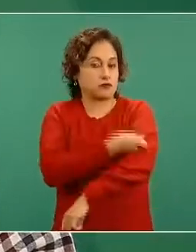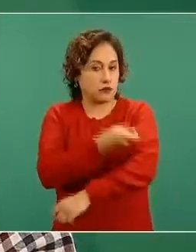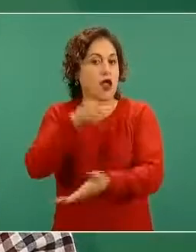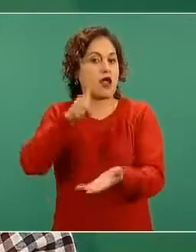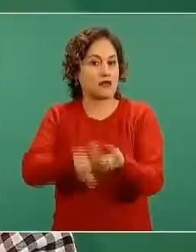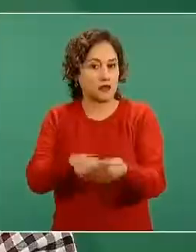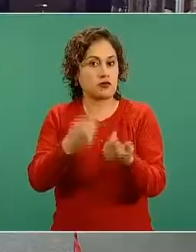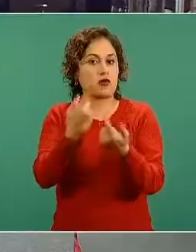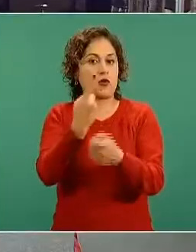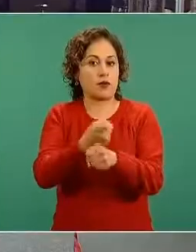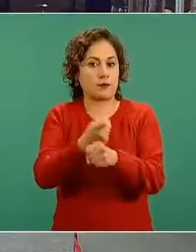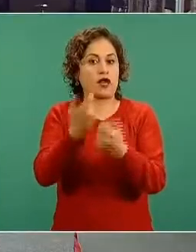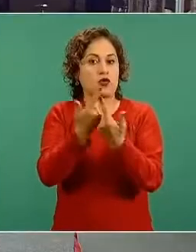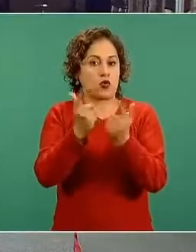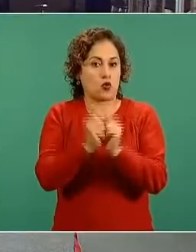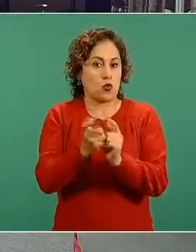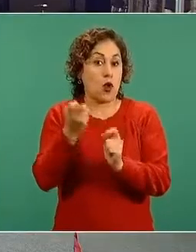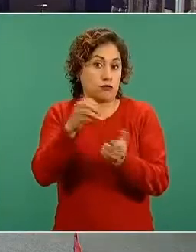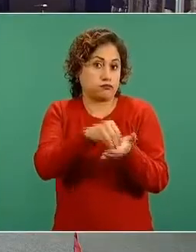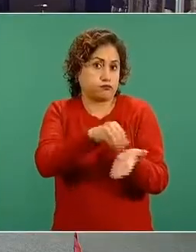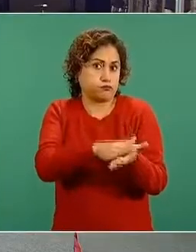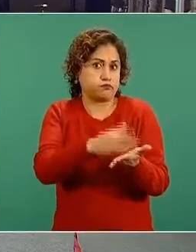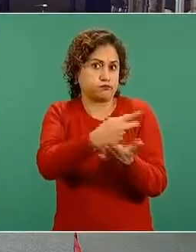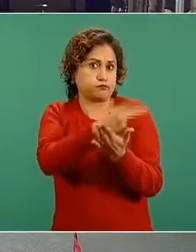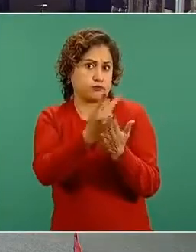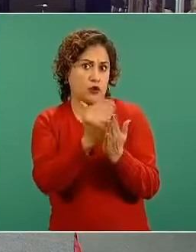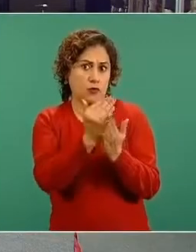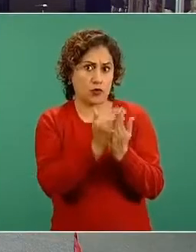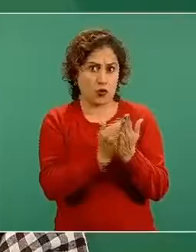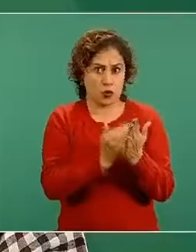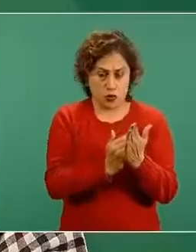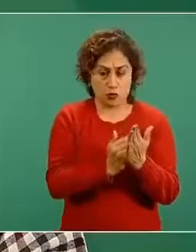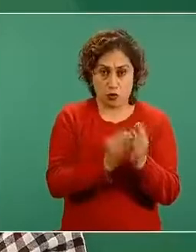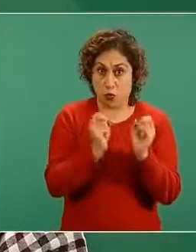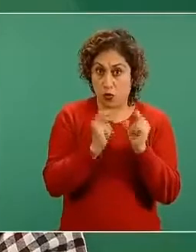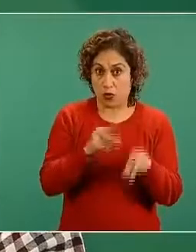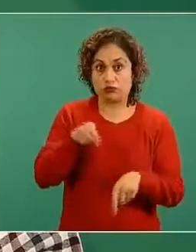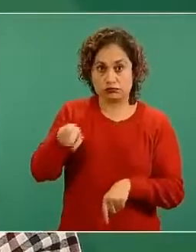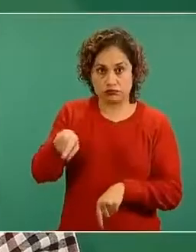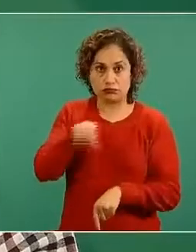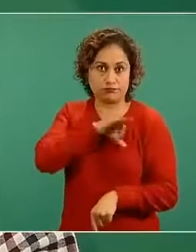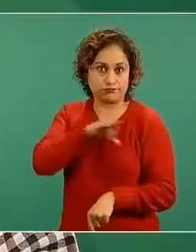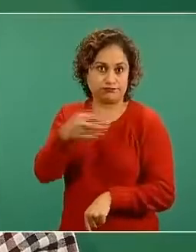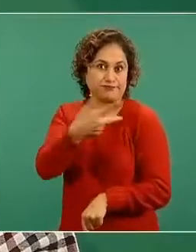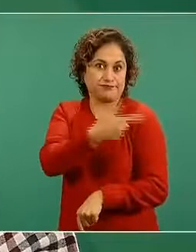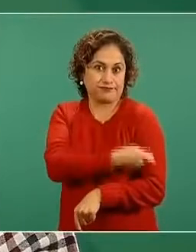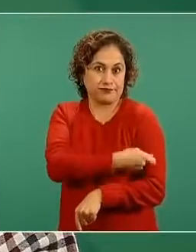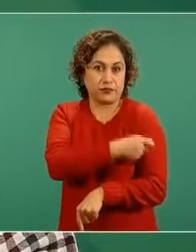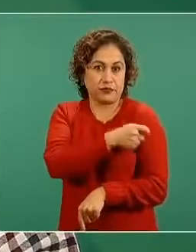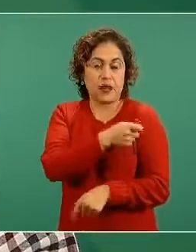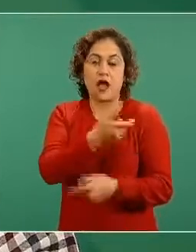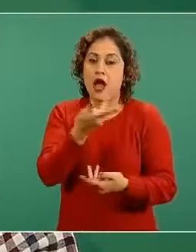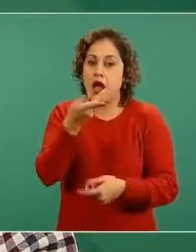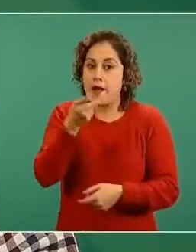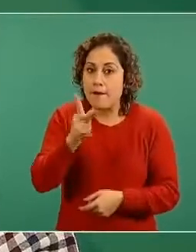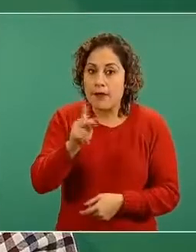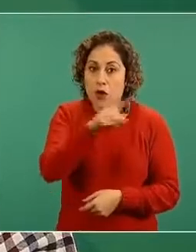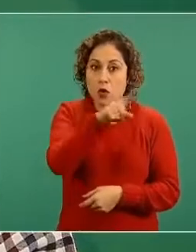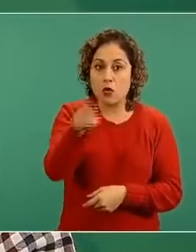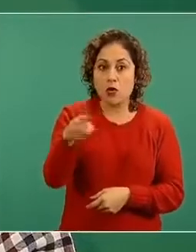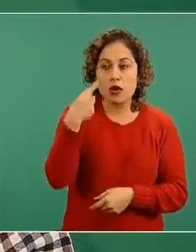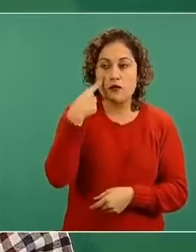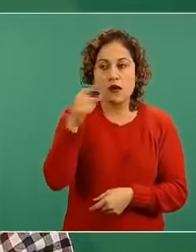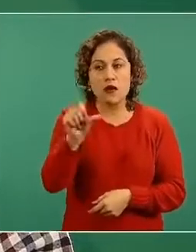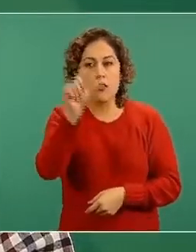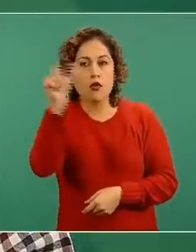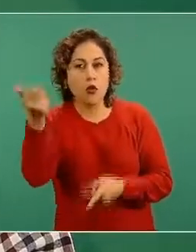planeado. Pero sigue vigente lo otro. Si ven a alguien que no corresponde con esto, avisen. Si ven a alguien